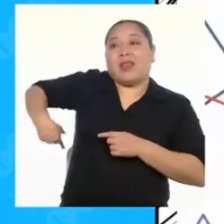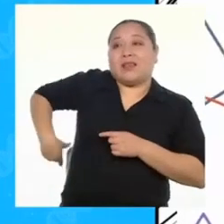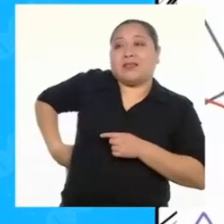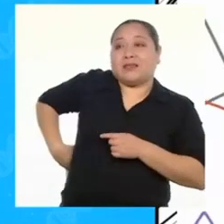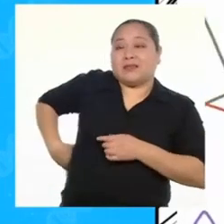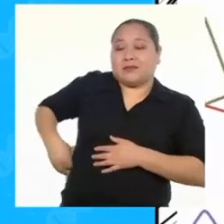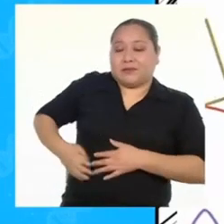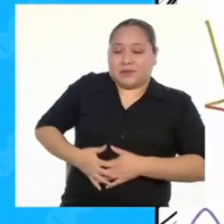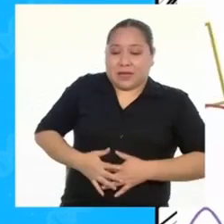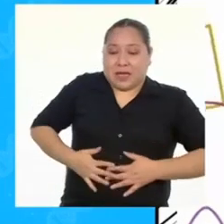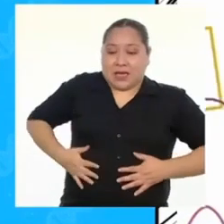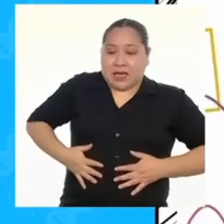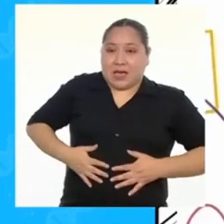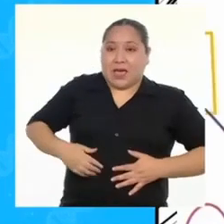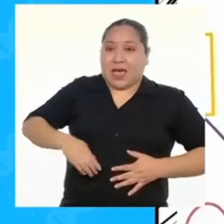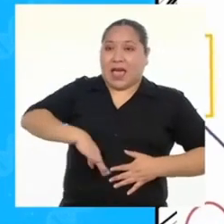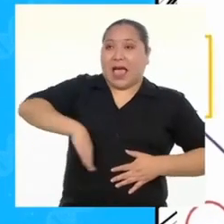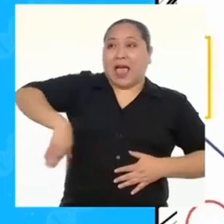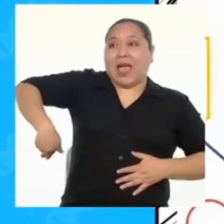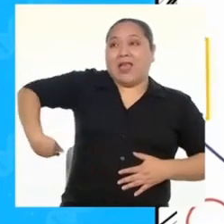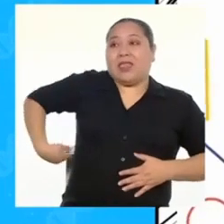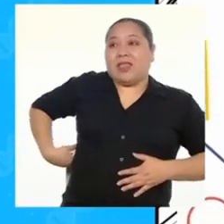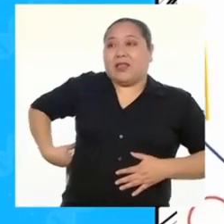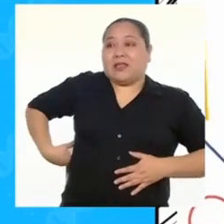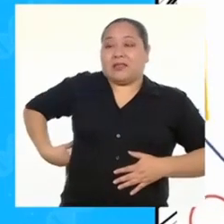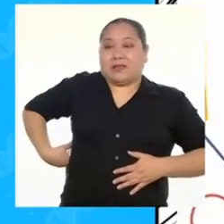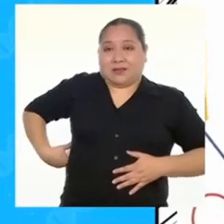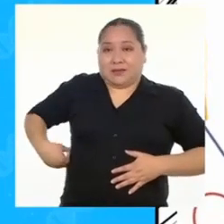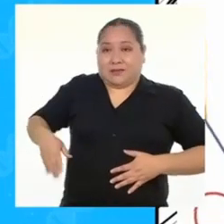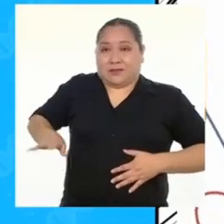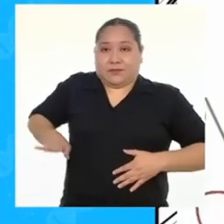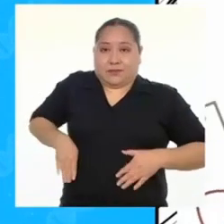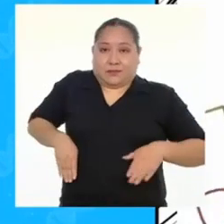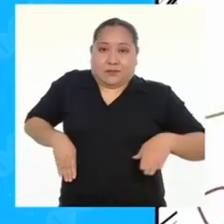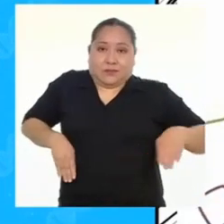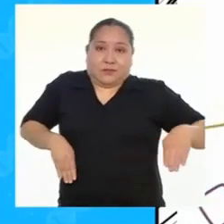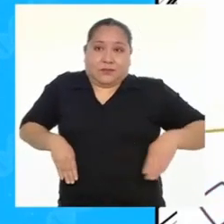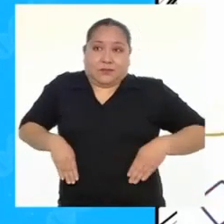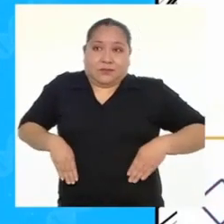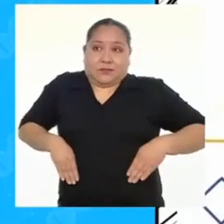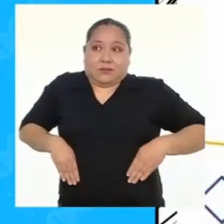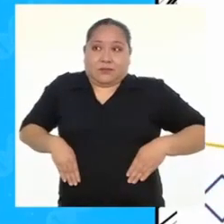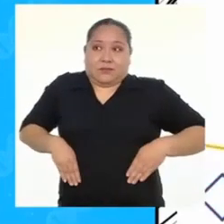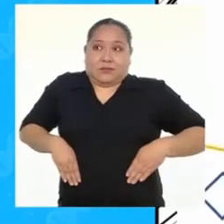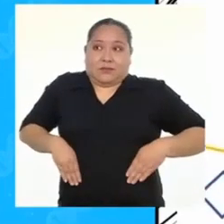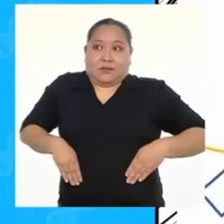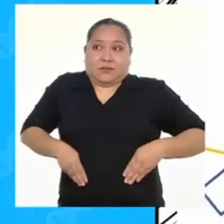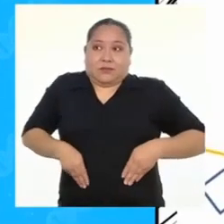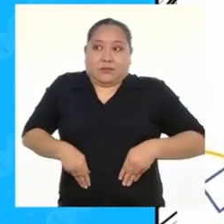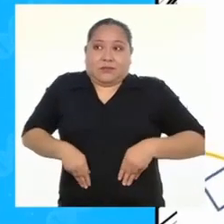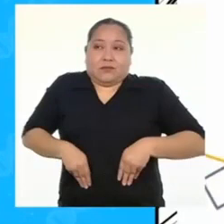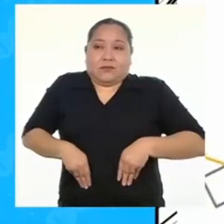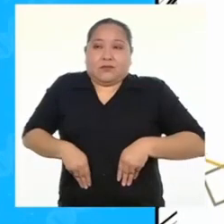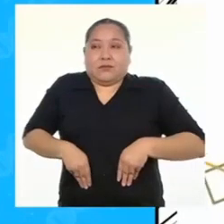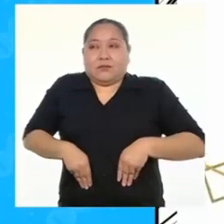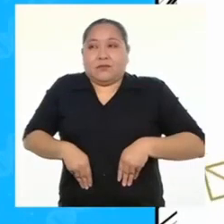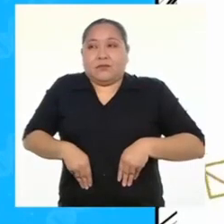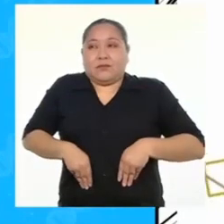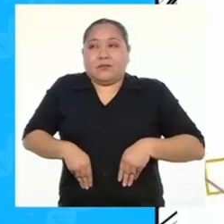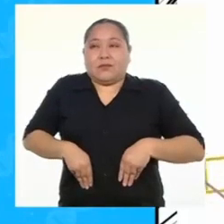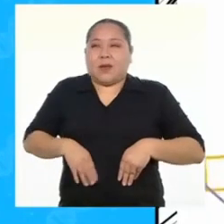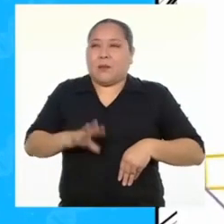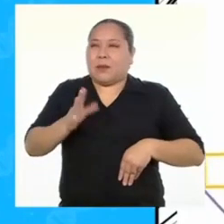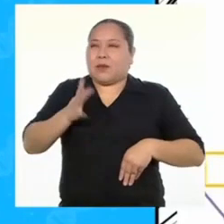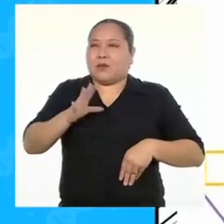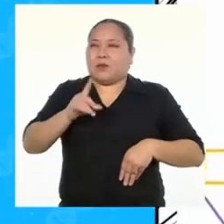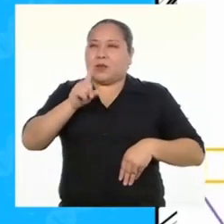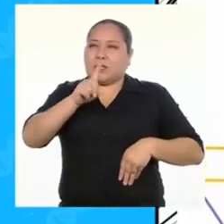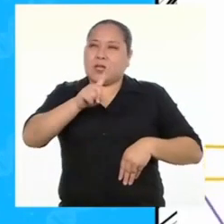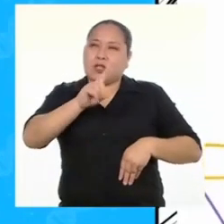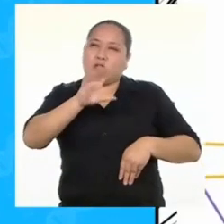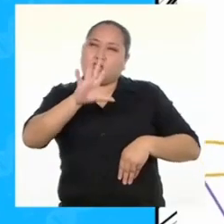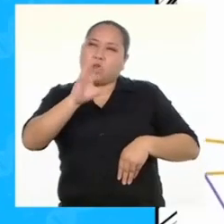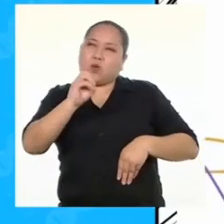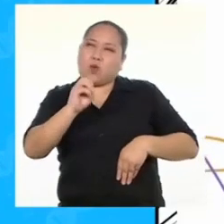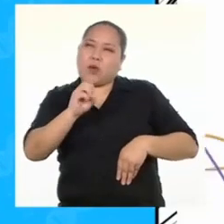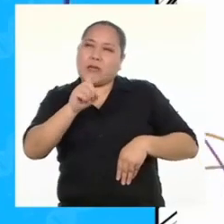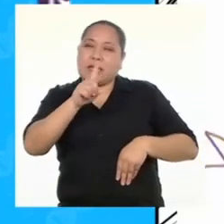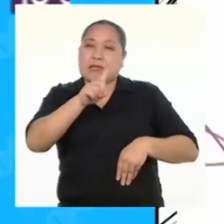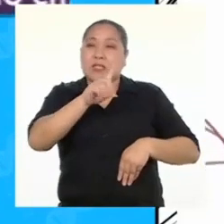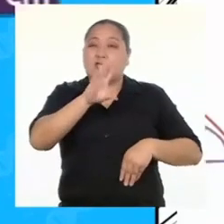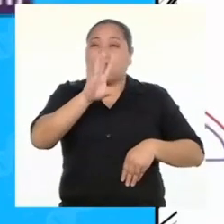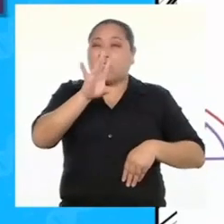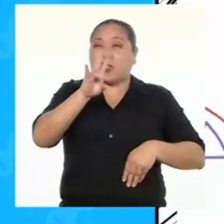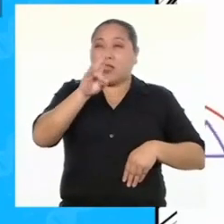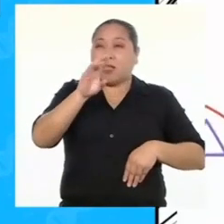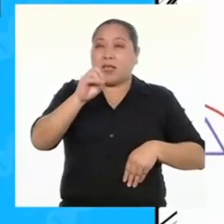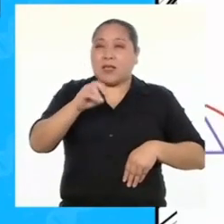del abdomen, a ambos lados de la columna vertebral. Pesan entre 150 y 170 gramos